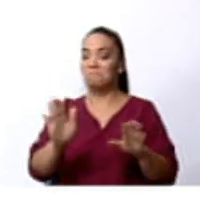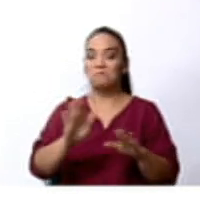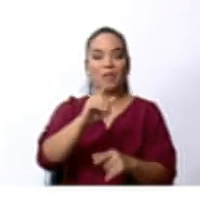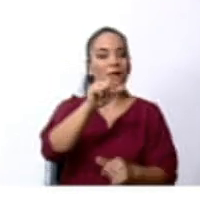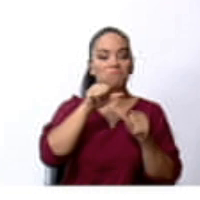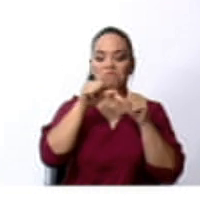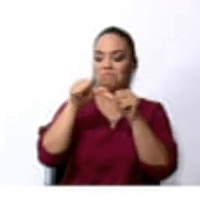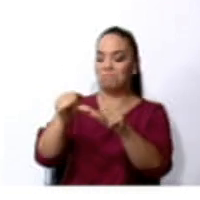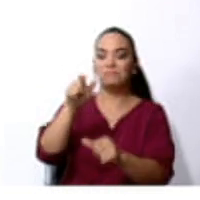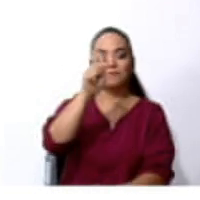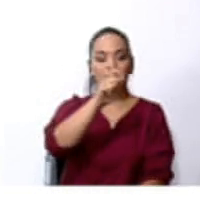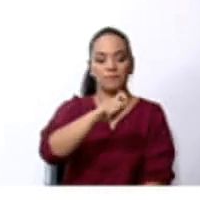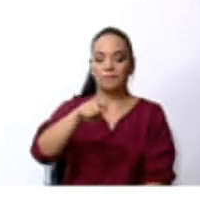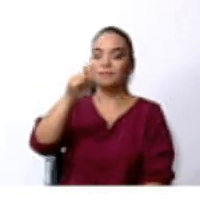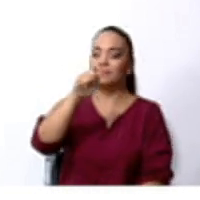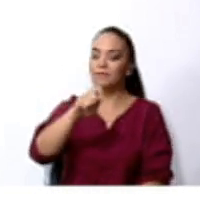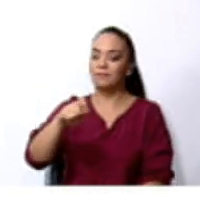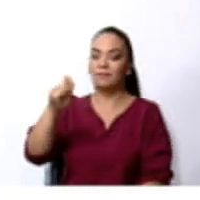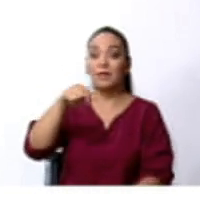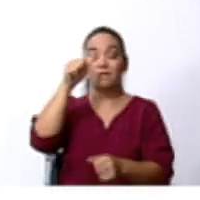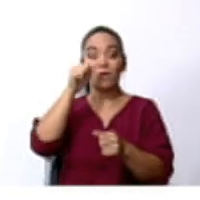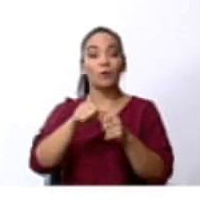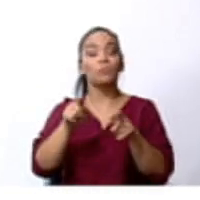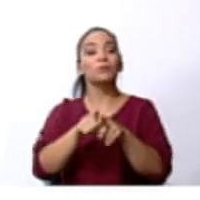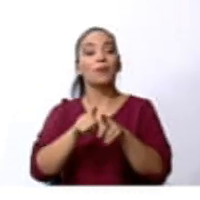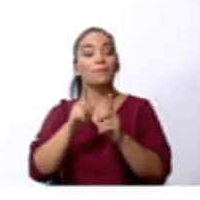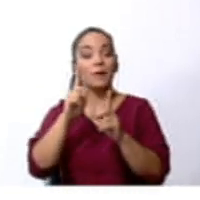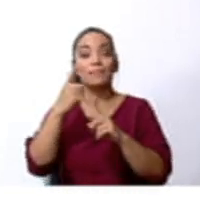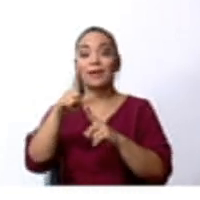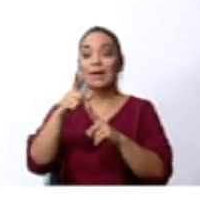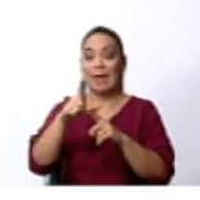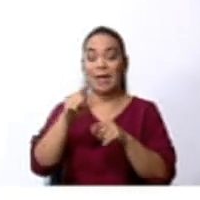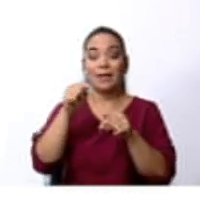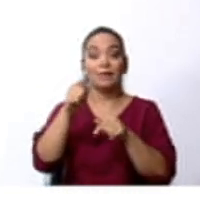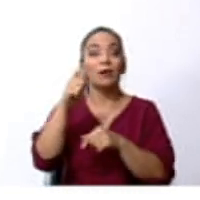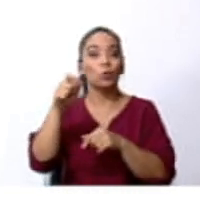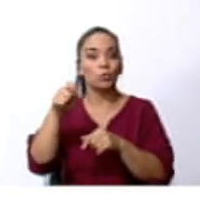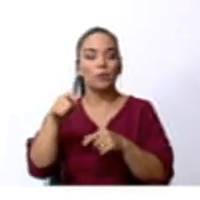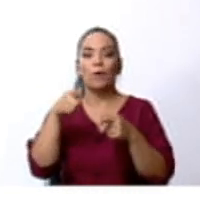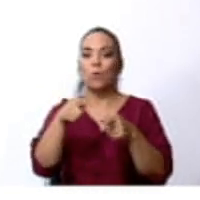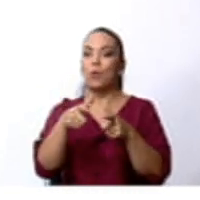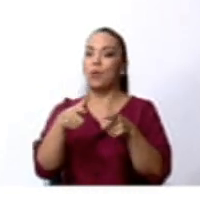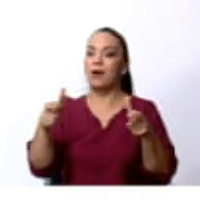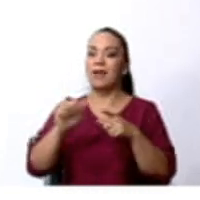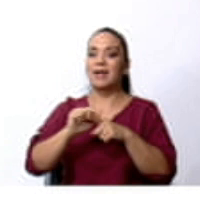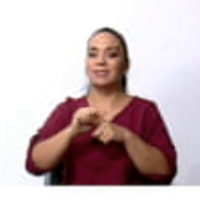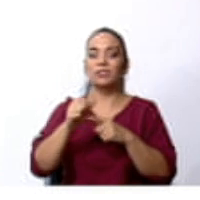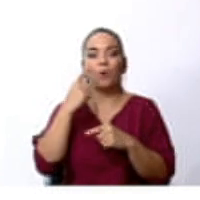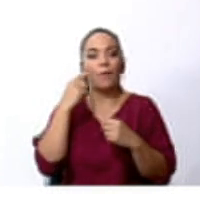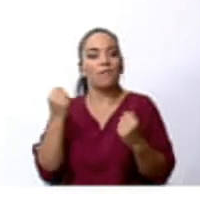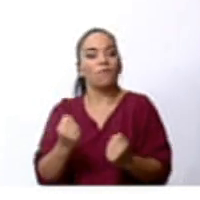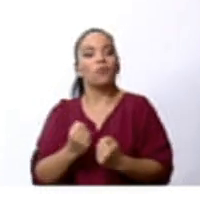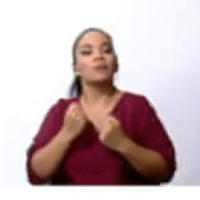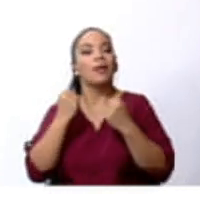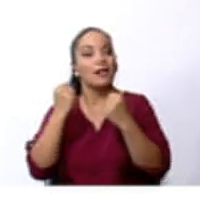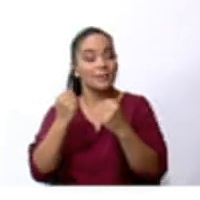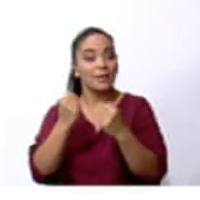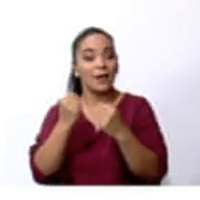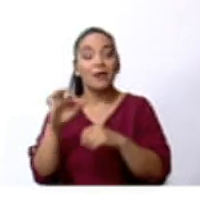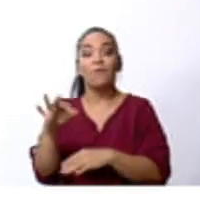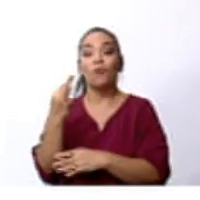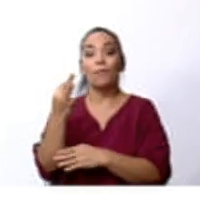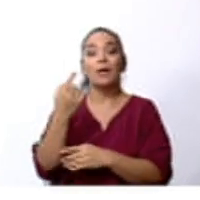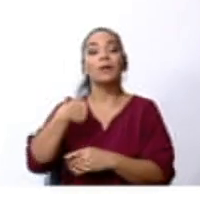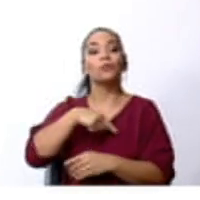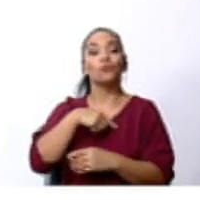las palabras. Recordemos también que la letra cursiva es un gran ejercicio para fortalecer la forma en que